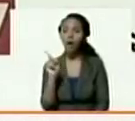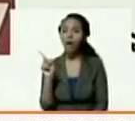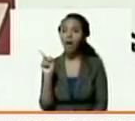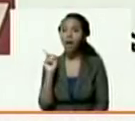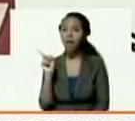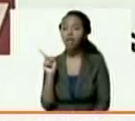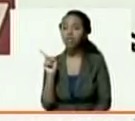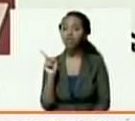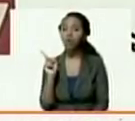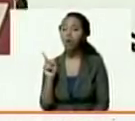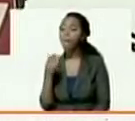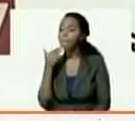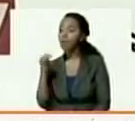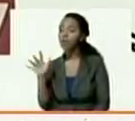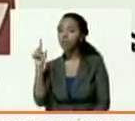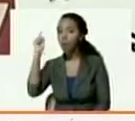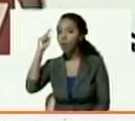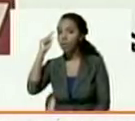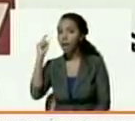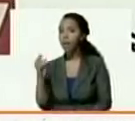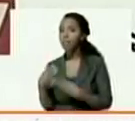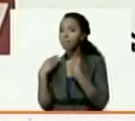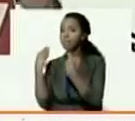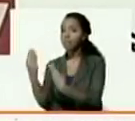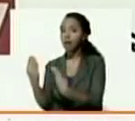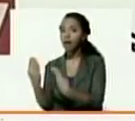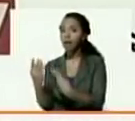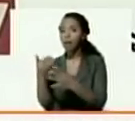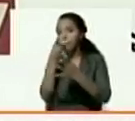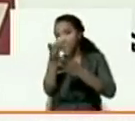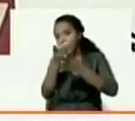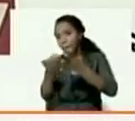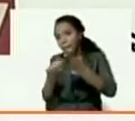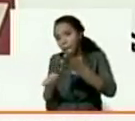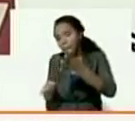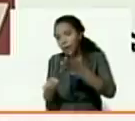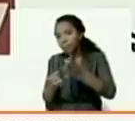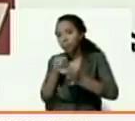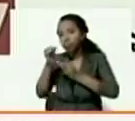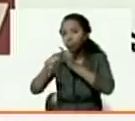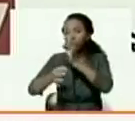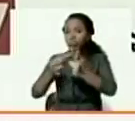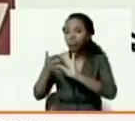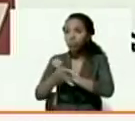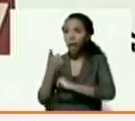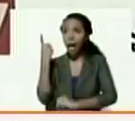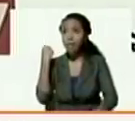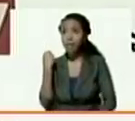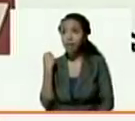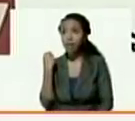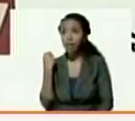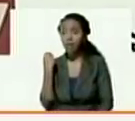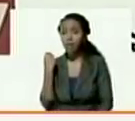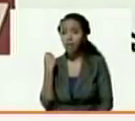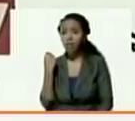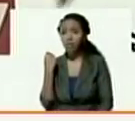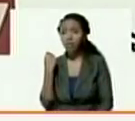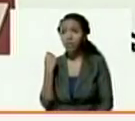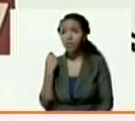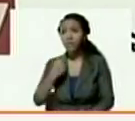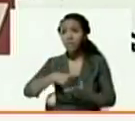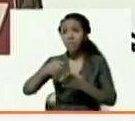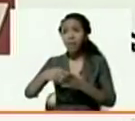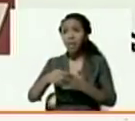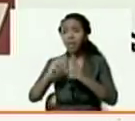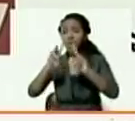En los próximos días vamos a ir dando detalles, ¿no? Ayer yo firmé como 300